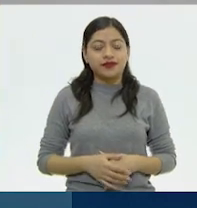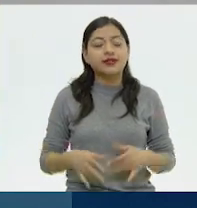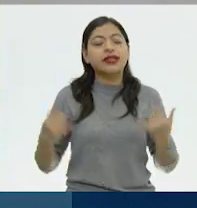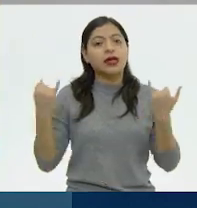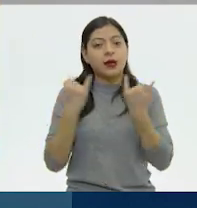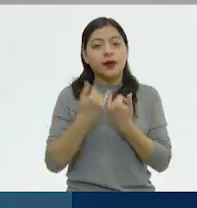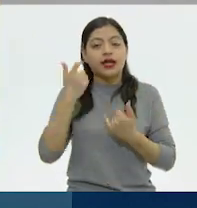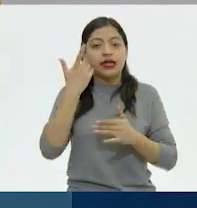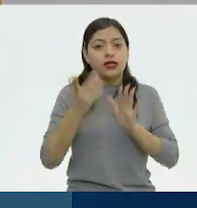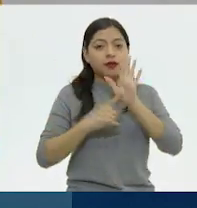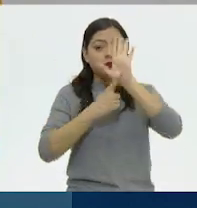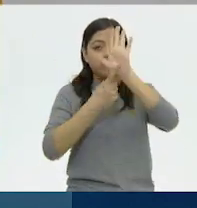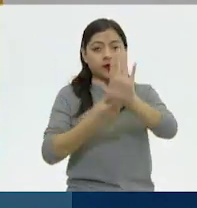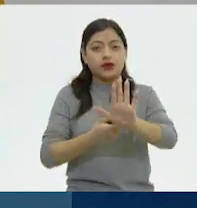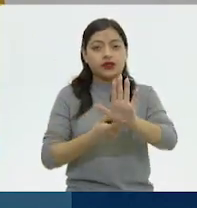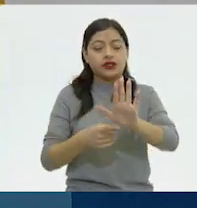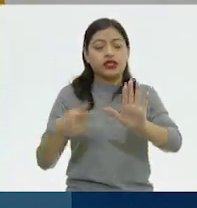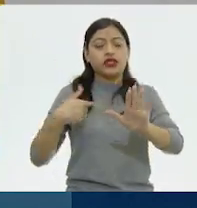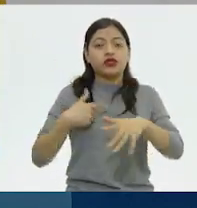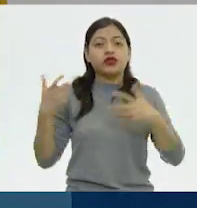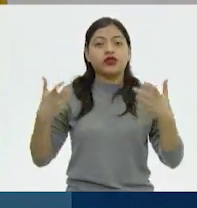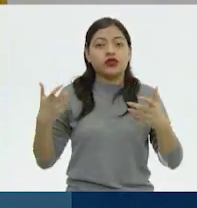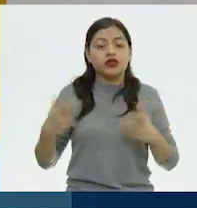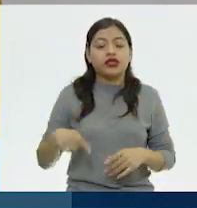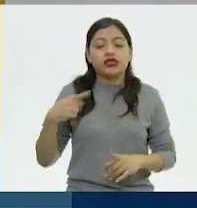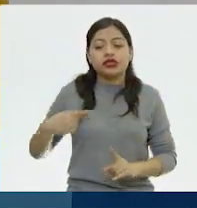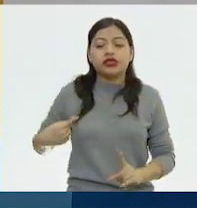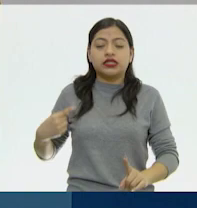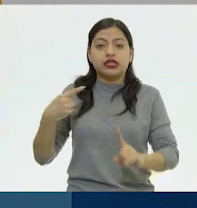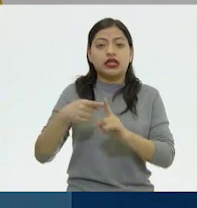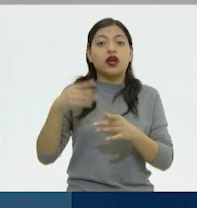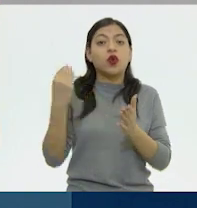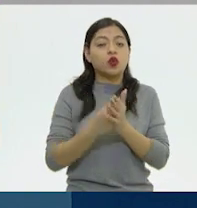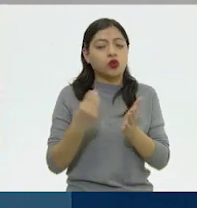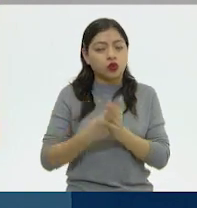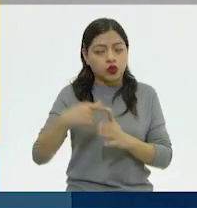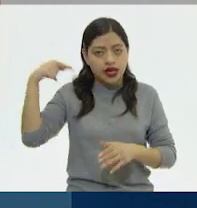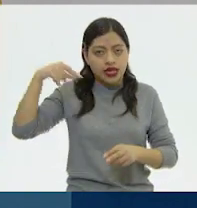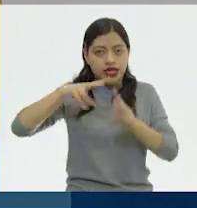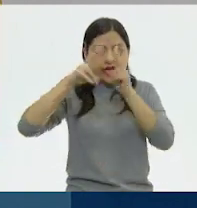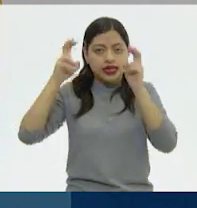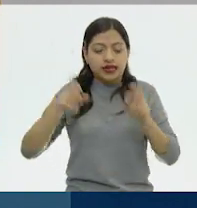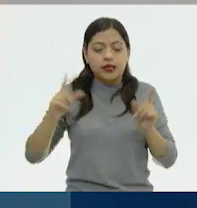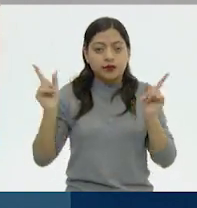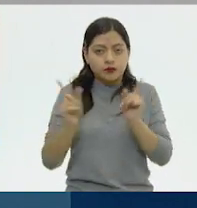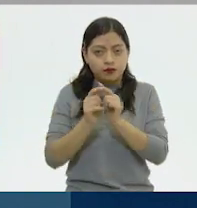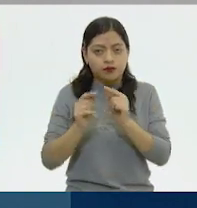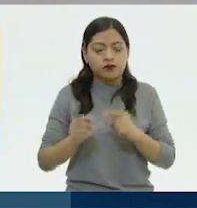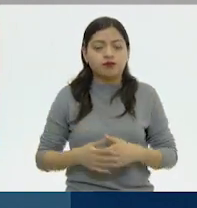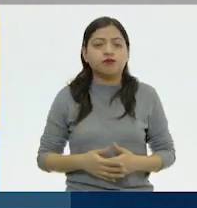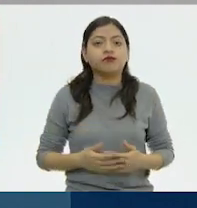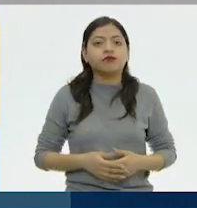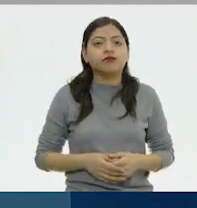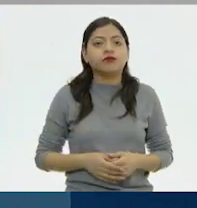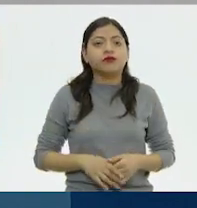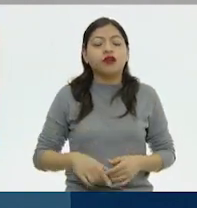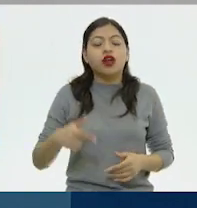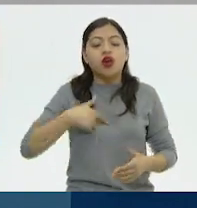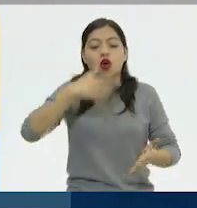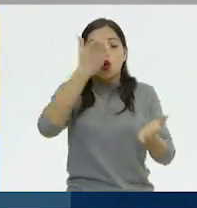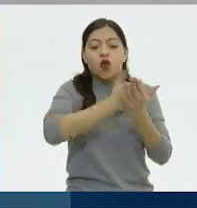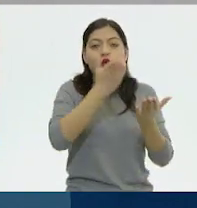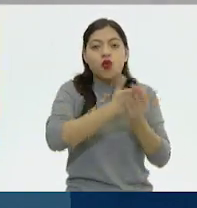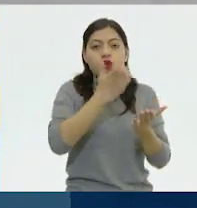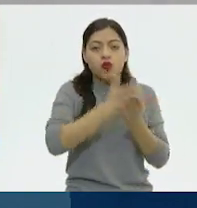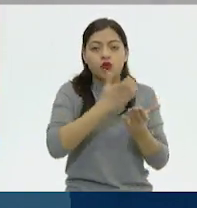quería mostrarles el esquema que realicé durante esta sesión, o más bien para esta sesión, y que se quedará en mi cuaderno,